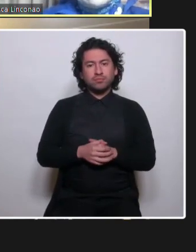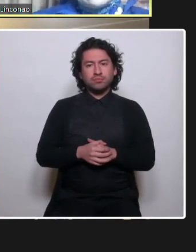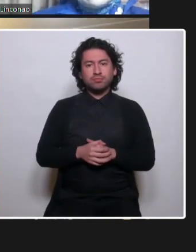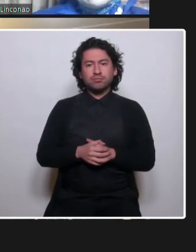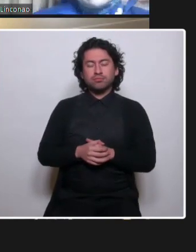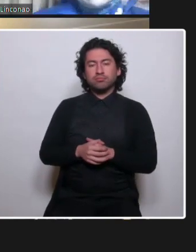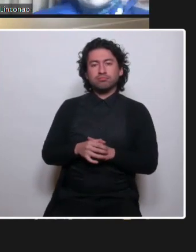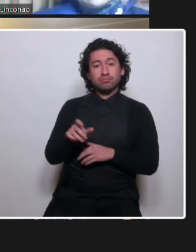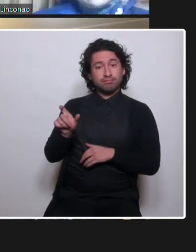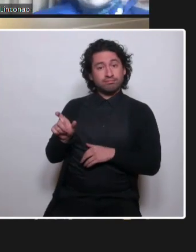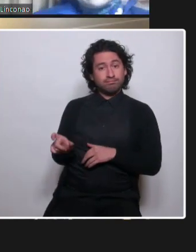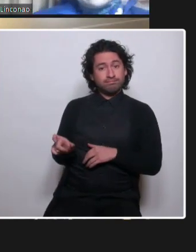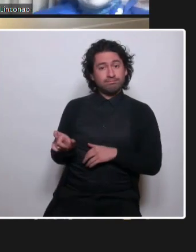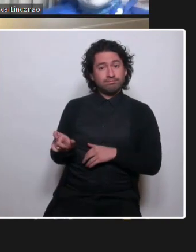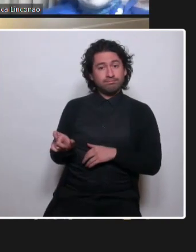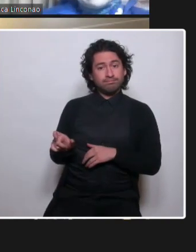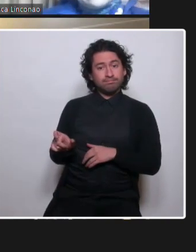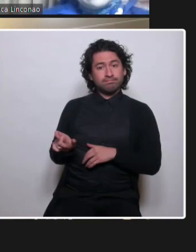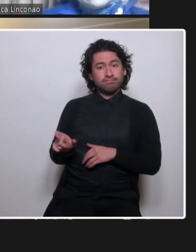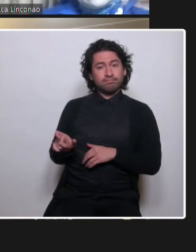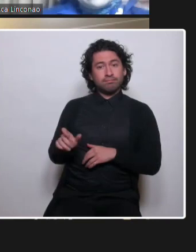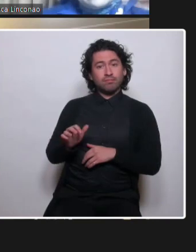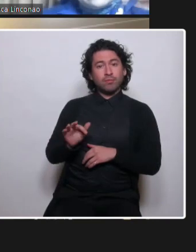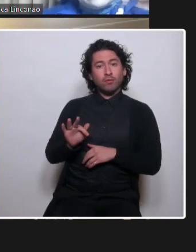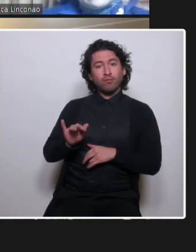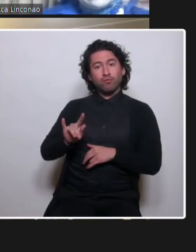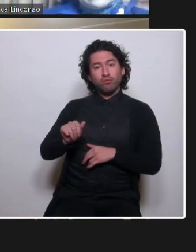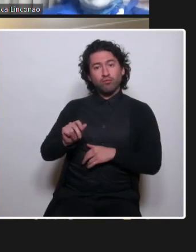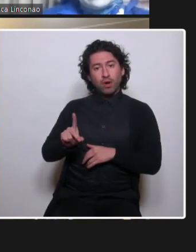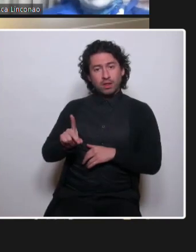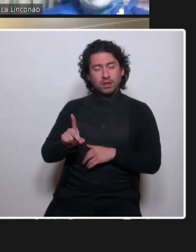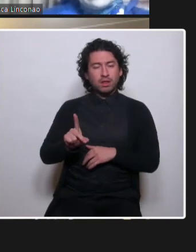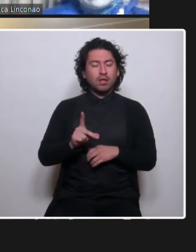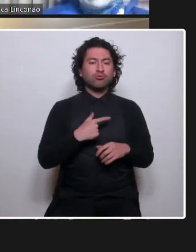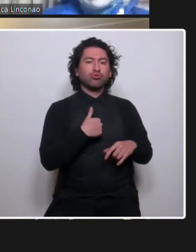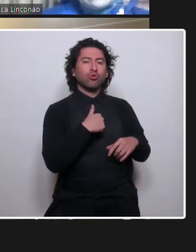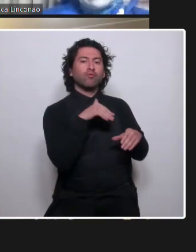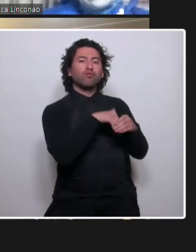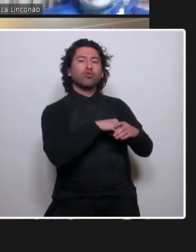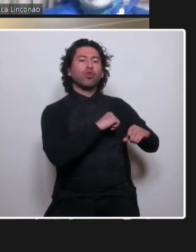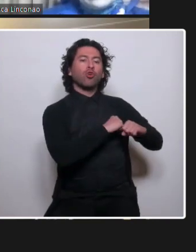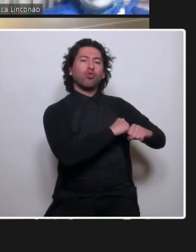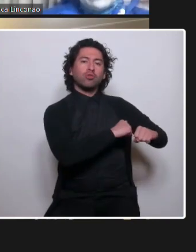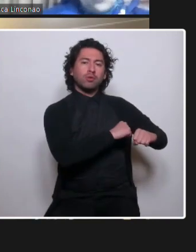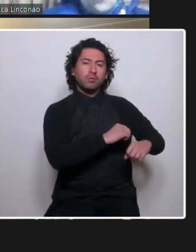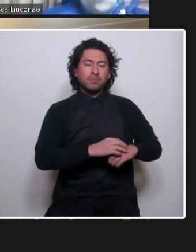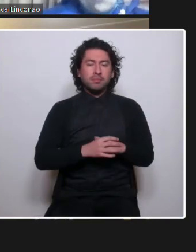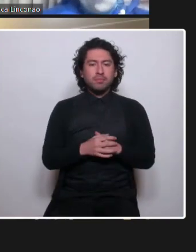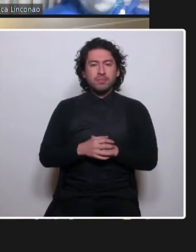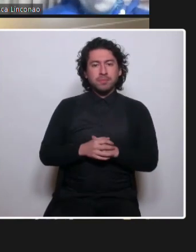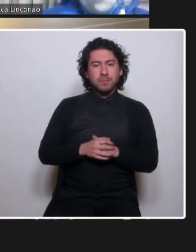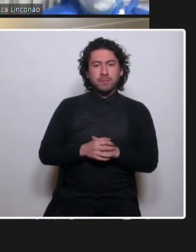¿Cómo vota convencional Fuad Chaín? Voto en contra, señor secretario.